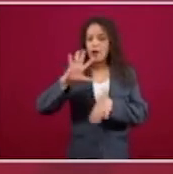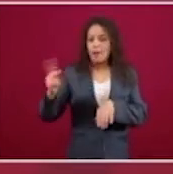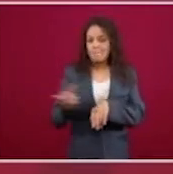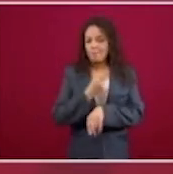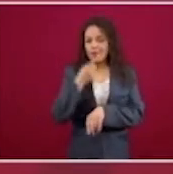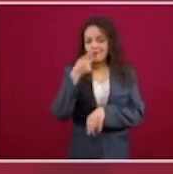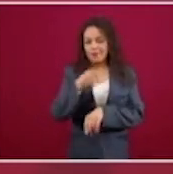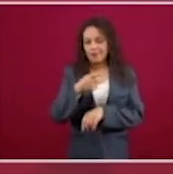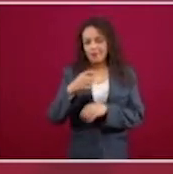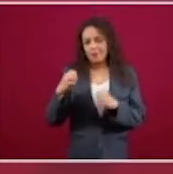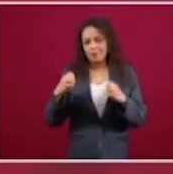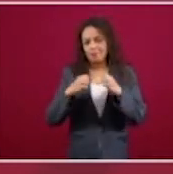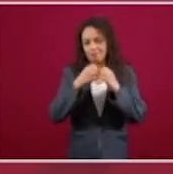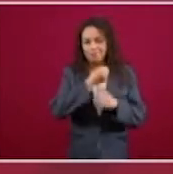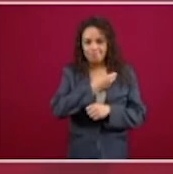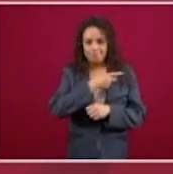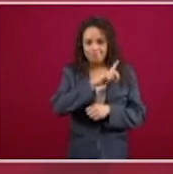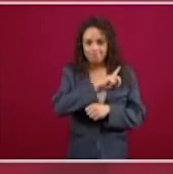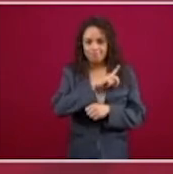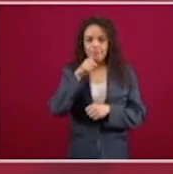a ser a las 6 refinerías